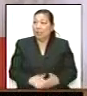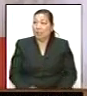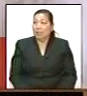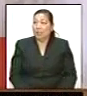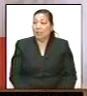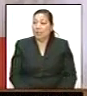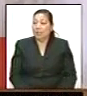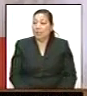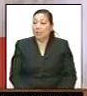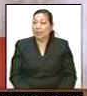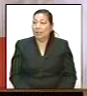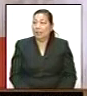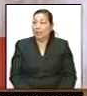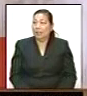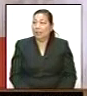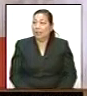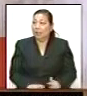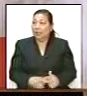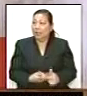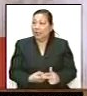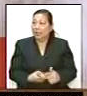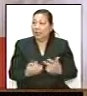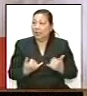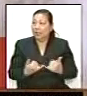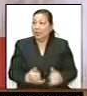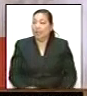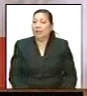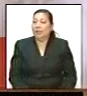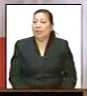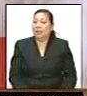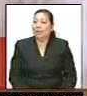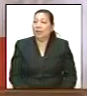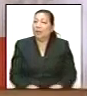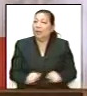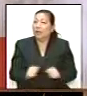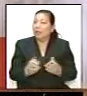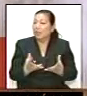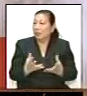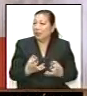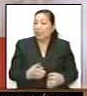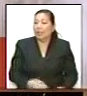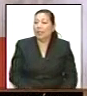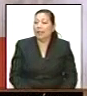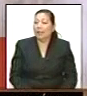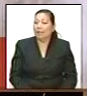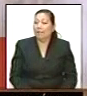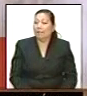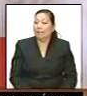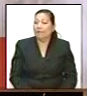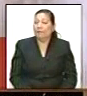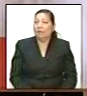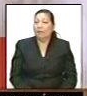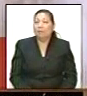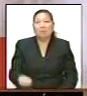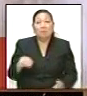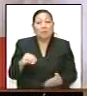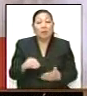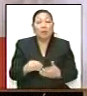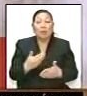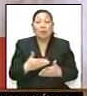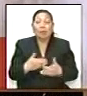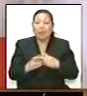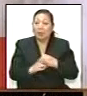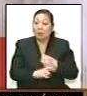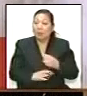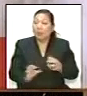digamos originarios de lo que se quería en componen términos de composición de